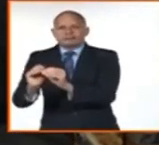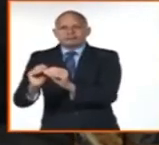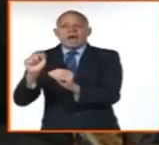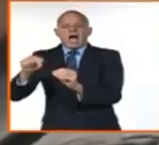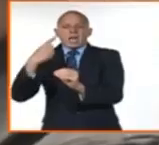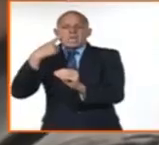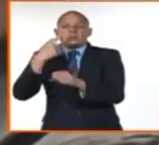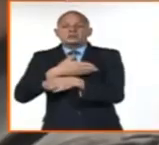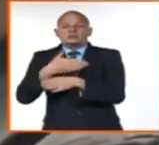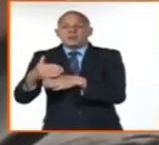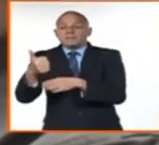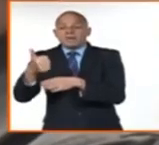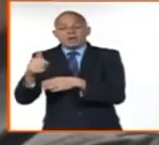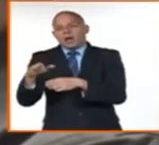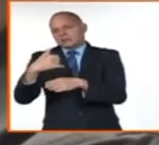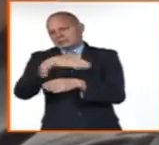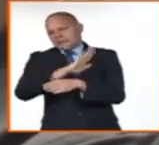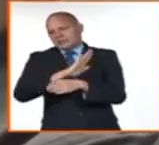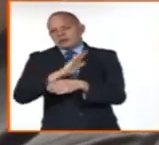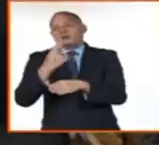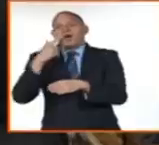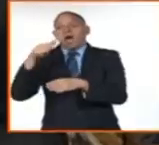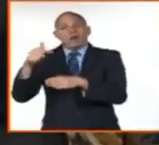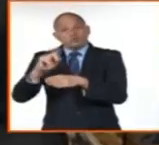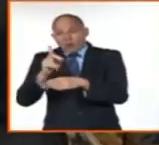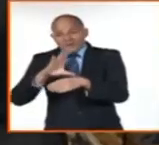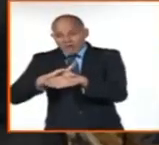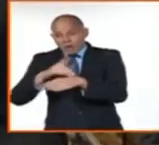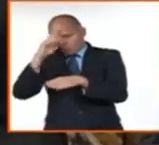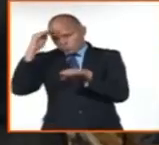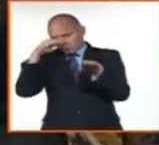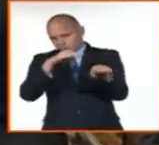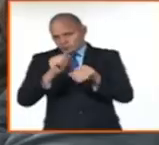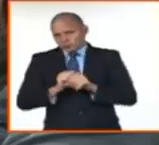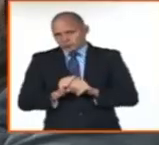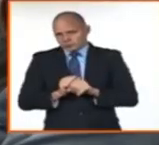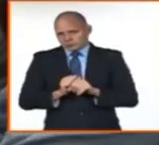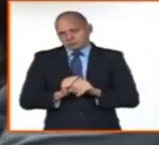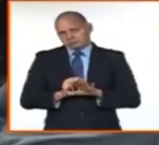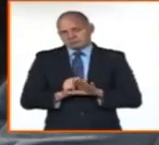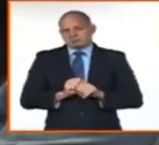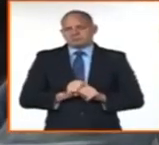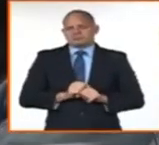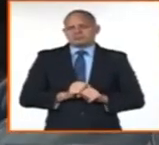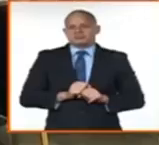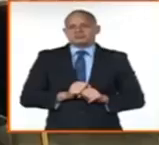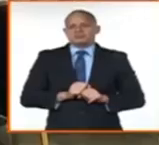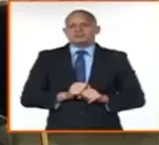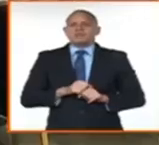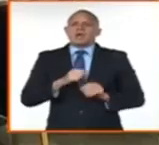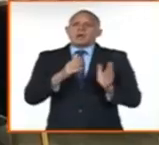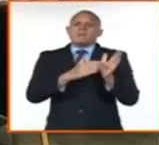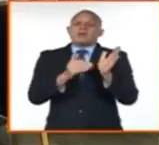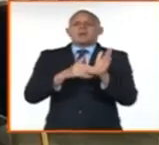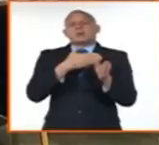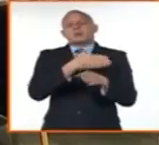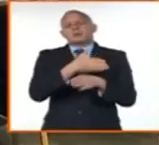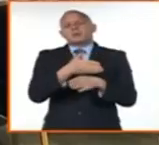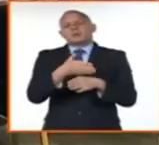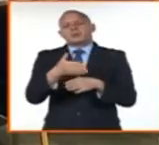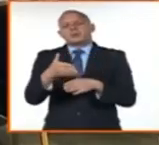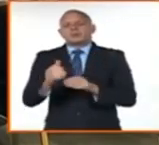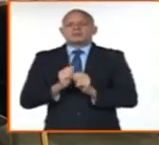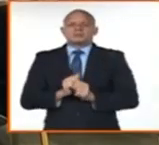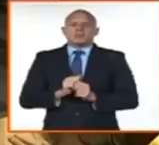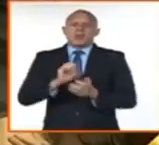normalidad. Ahora, en mayo de ese año, nos dimos cuenta que el mecanismo de vacunas en el mundo no favorecía a los países del tercer mundo ni a los